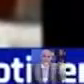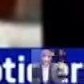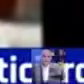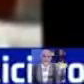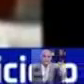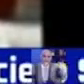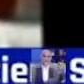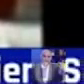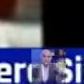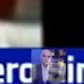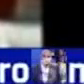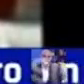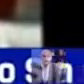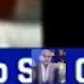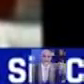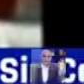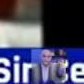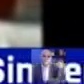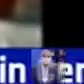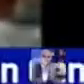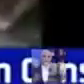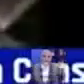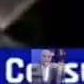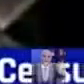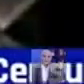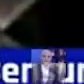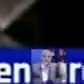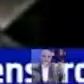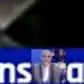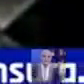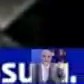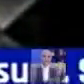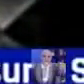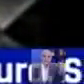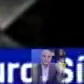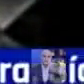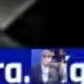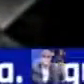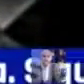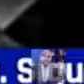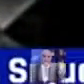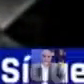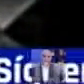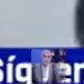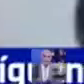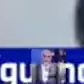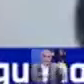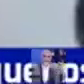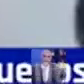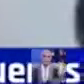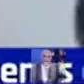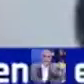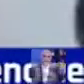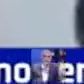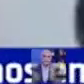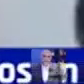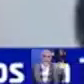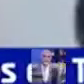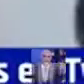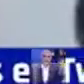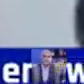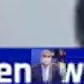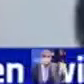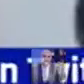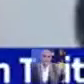personajes que están ahí impulsando pues esta campaña de descrédito. Deberían de estar a favor de la población. Ya